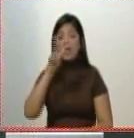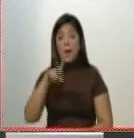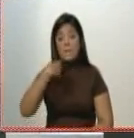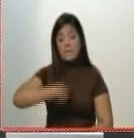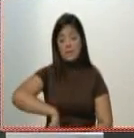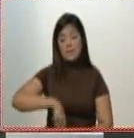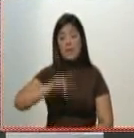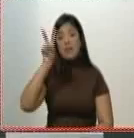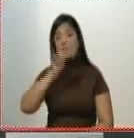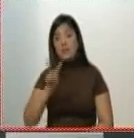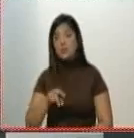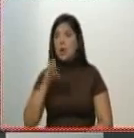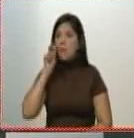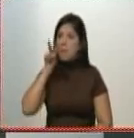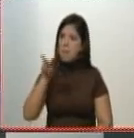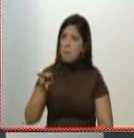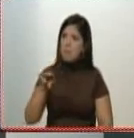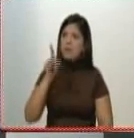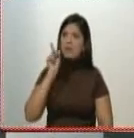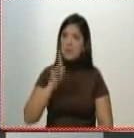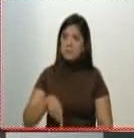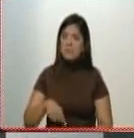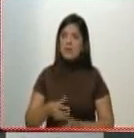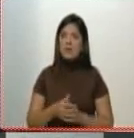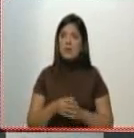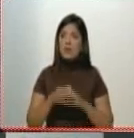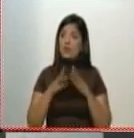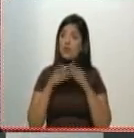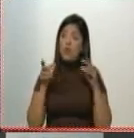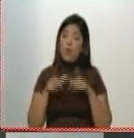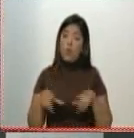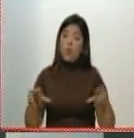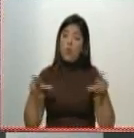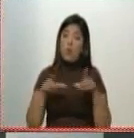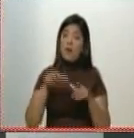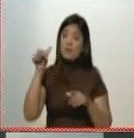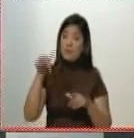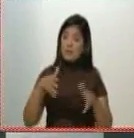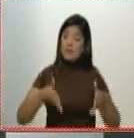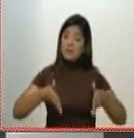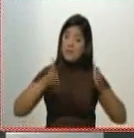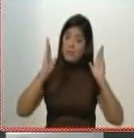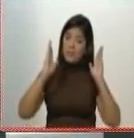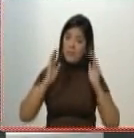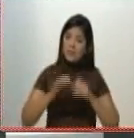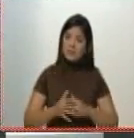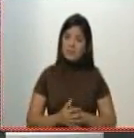venezolano observa también parte de las instalaciones de esta residencia.